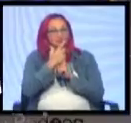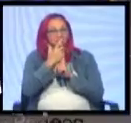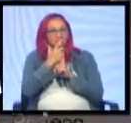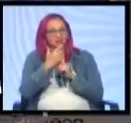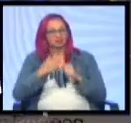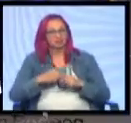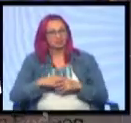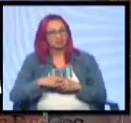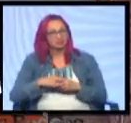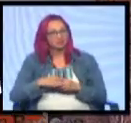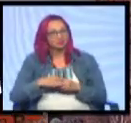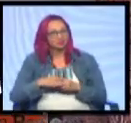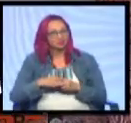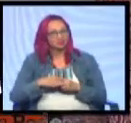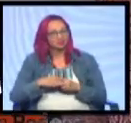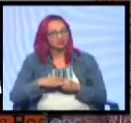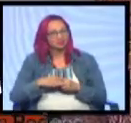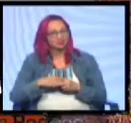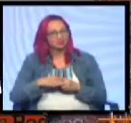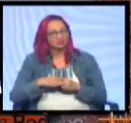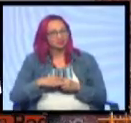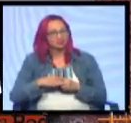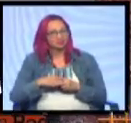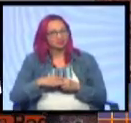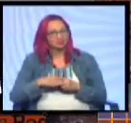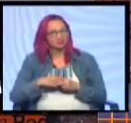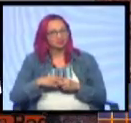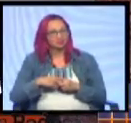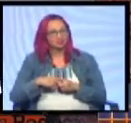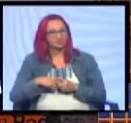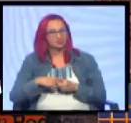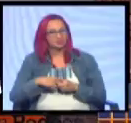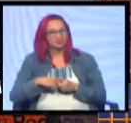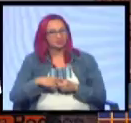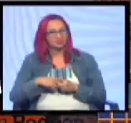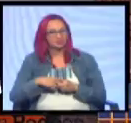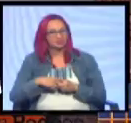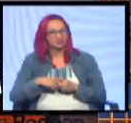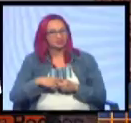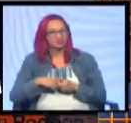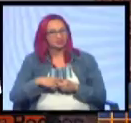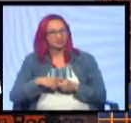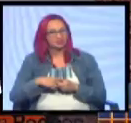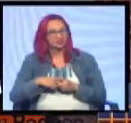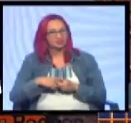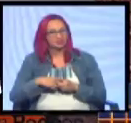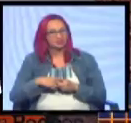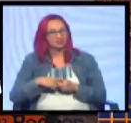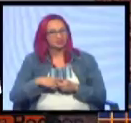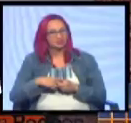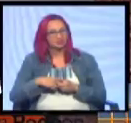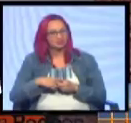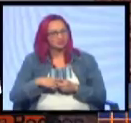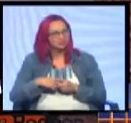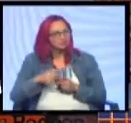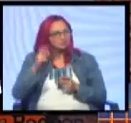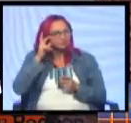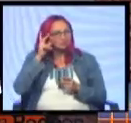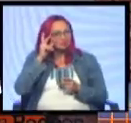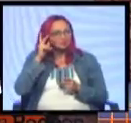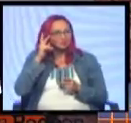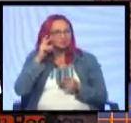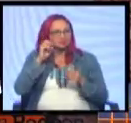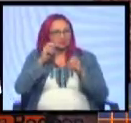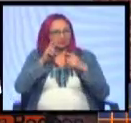Uno, ¿por qué no se eleva la cantidad de números y series para los chances para incentivar al público?